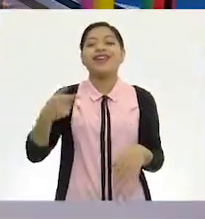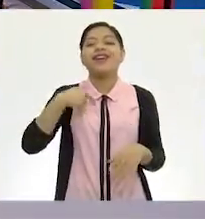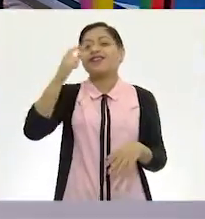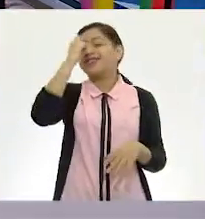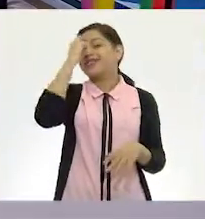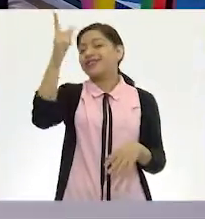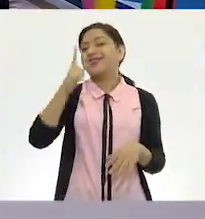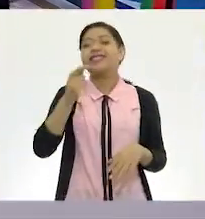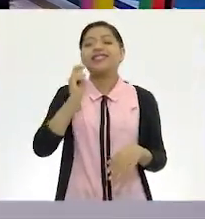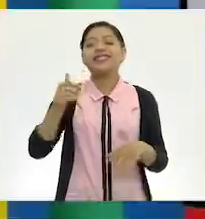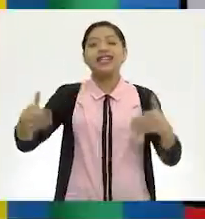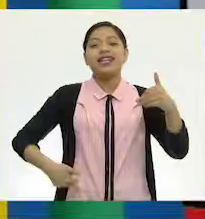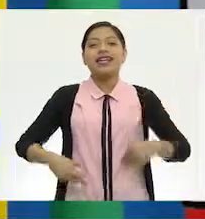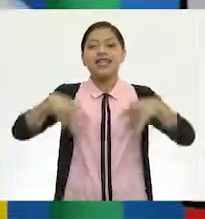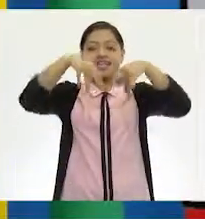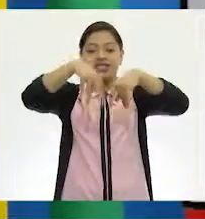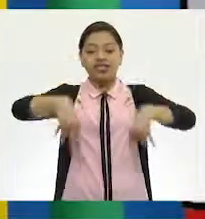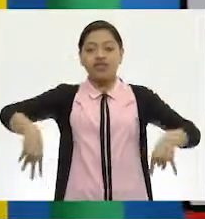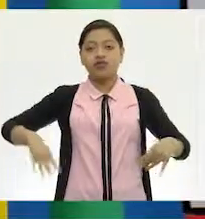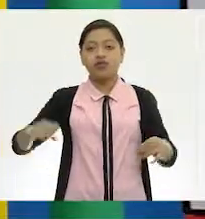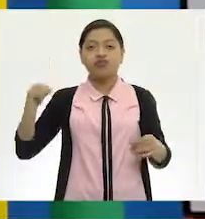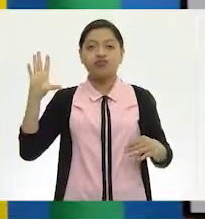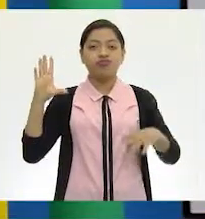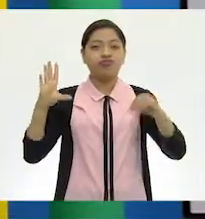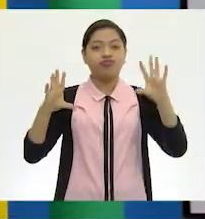de títeres.